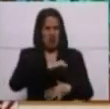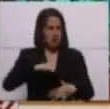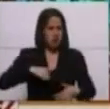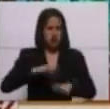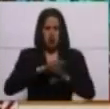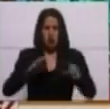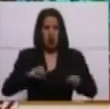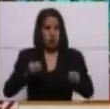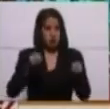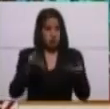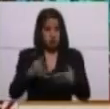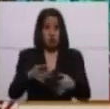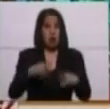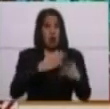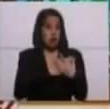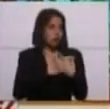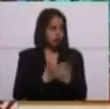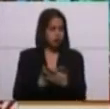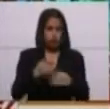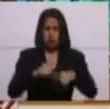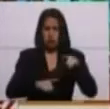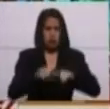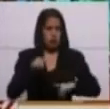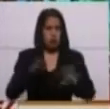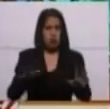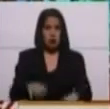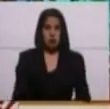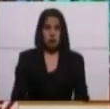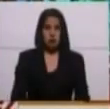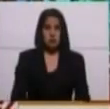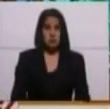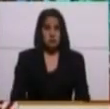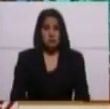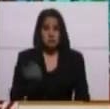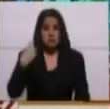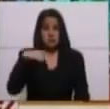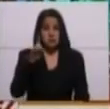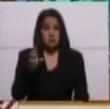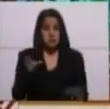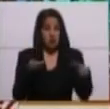cualquier personalismo o grupito. El